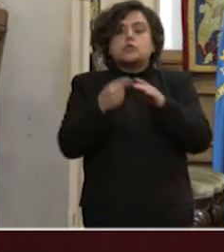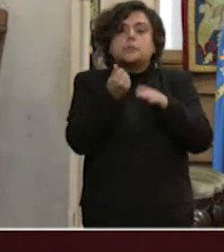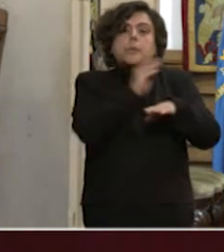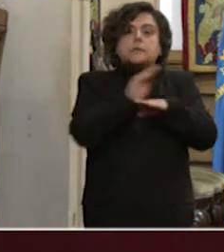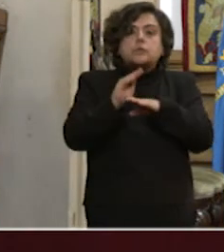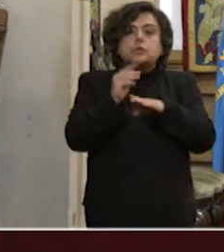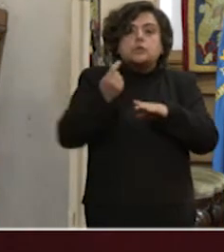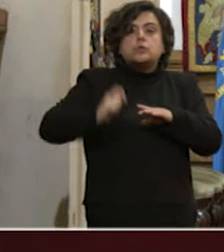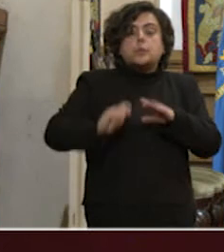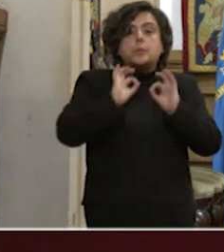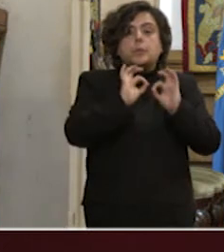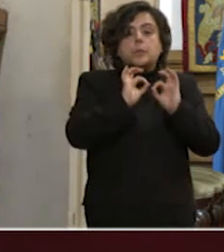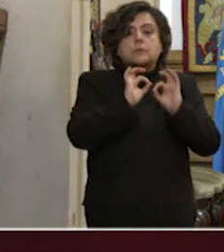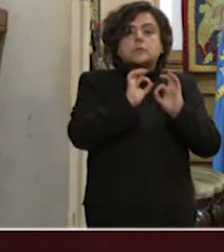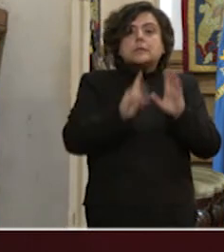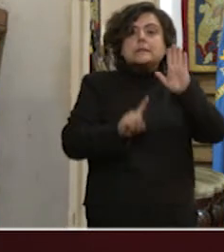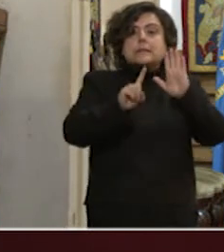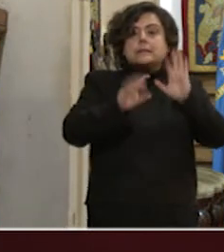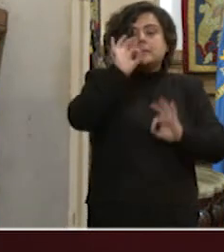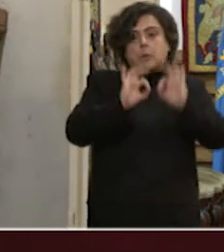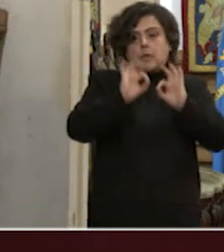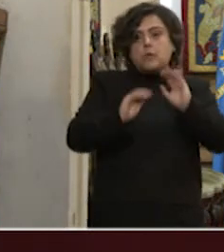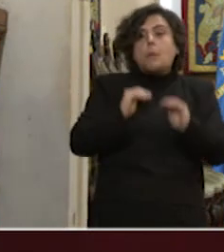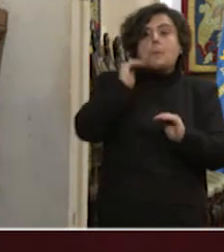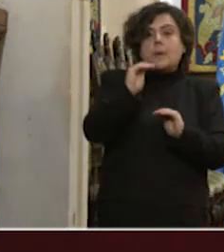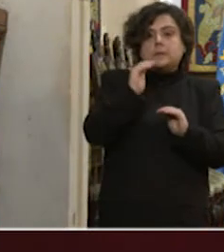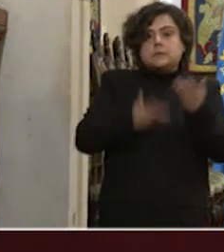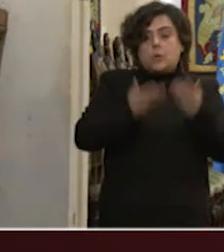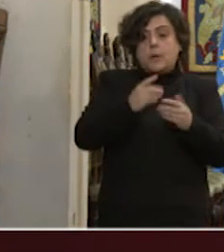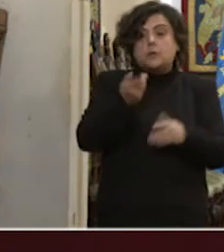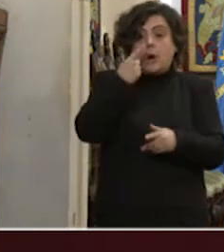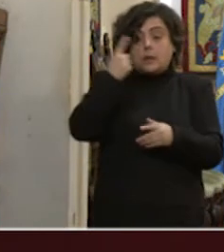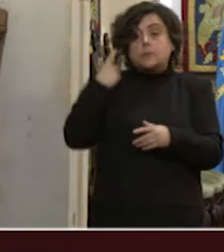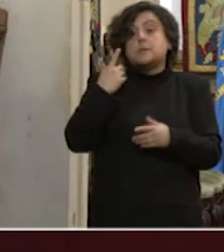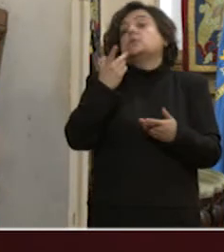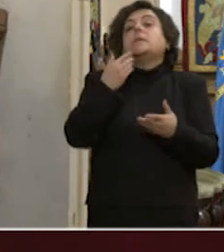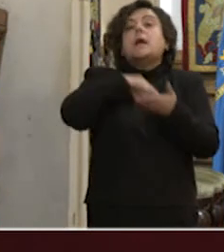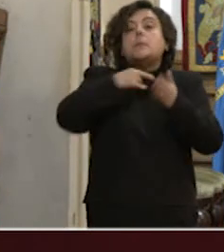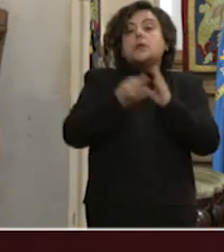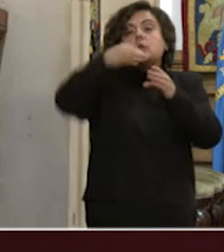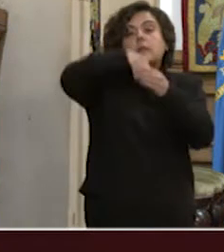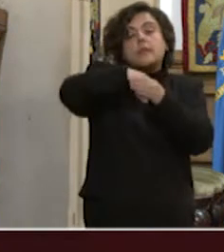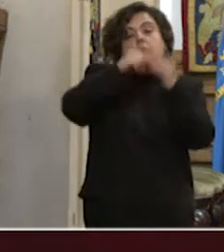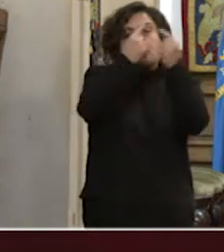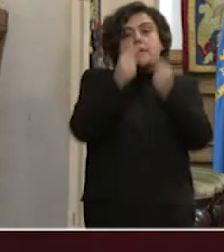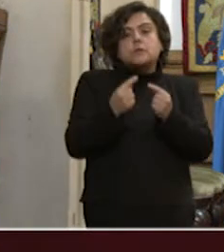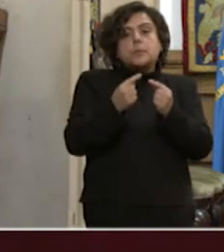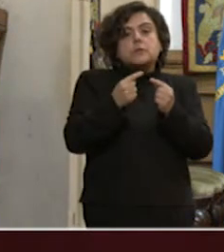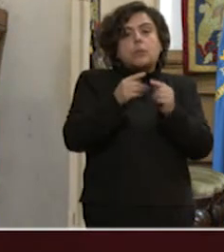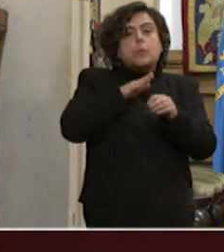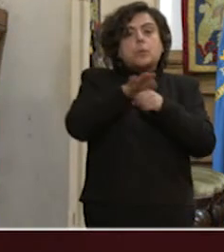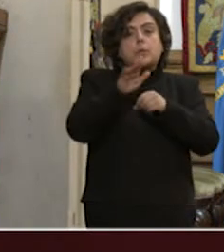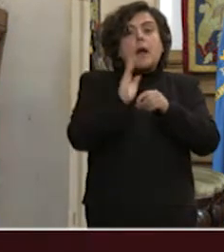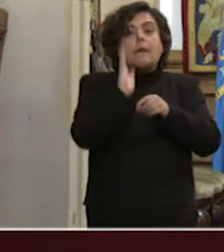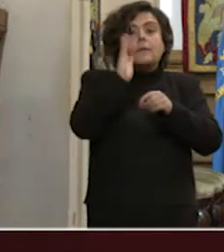e institutos en más de un 6% de promedio. El proyecto incluye también las partidas a aplicar al personal investigador